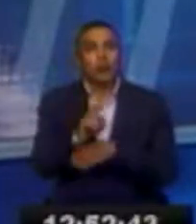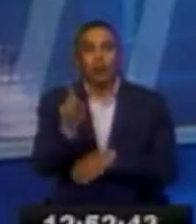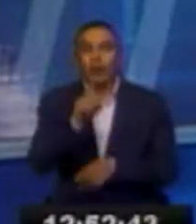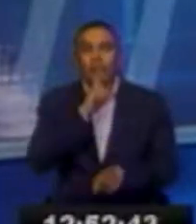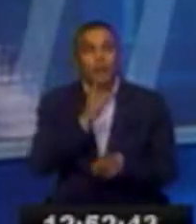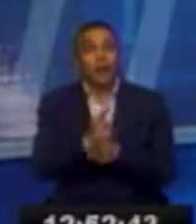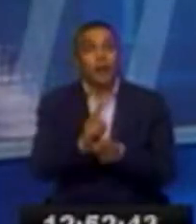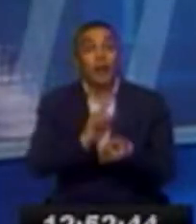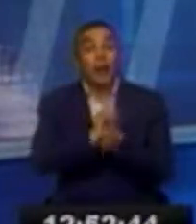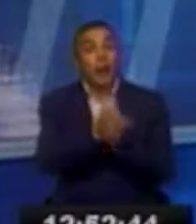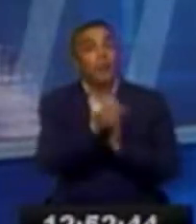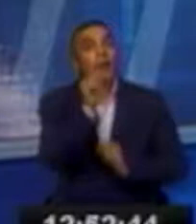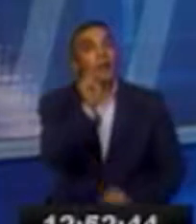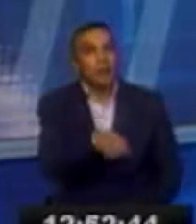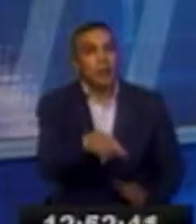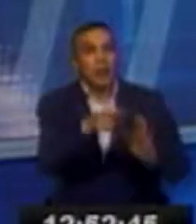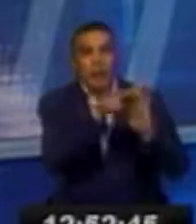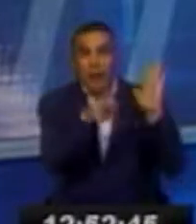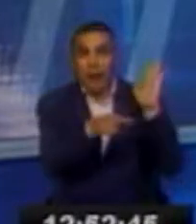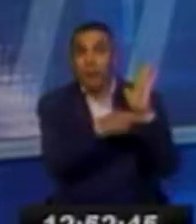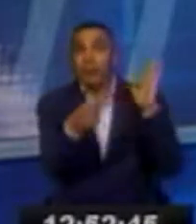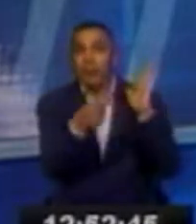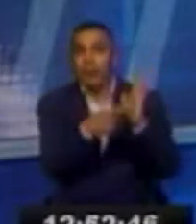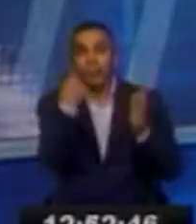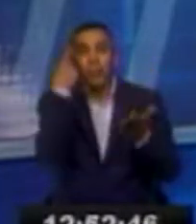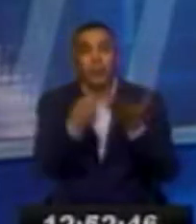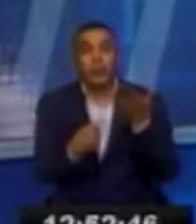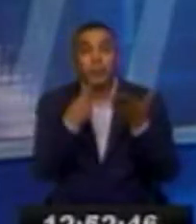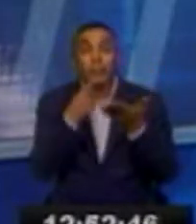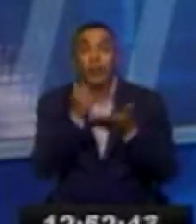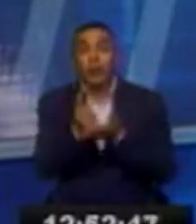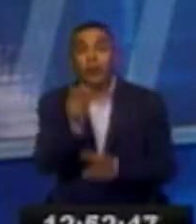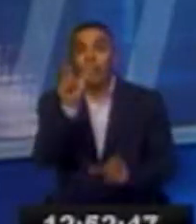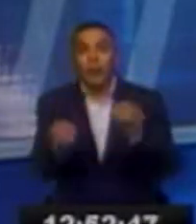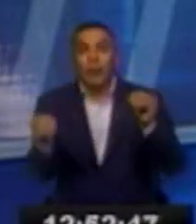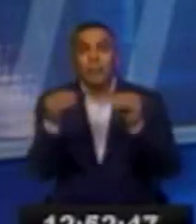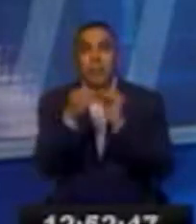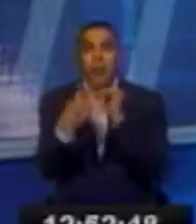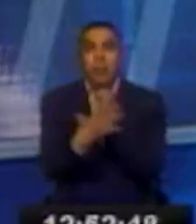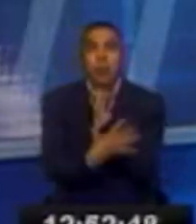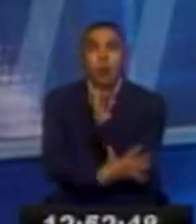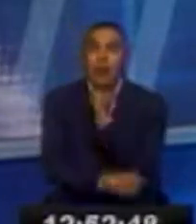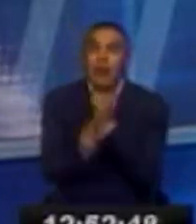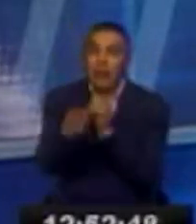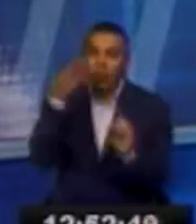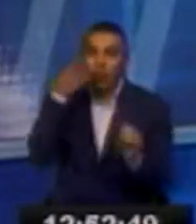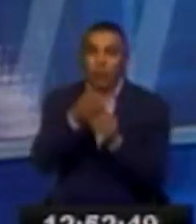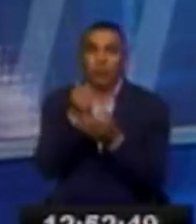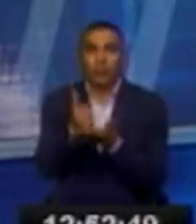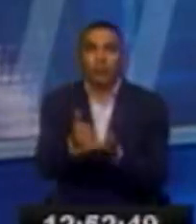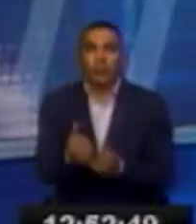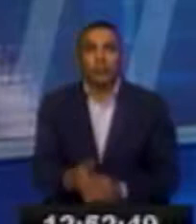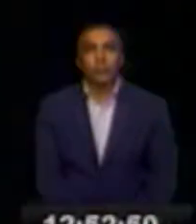que hay cambios, sí, en el reglamento para priorizar así a personas en situación de vulnerabilidad. Veamos.